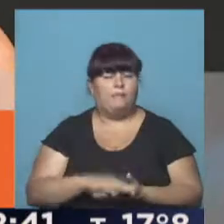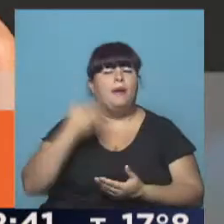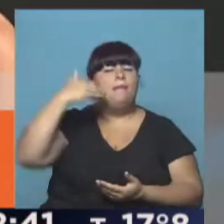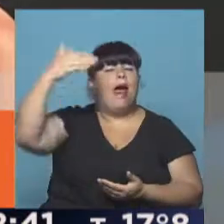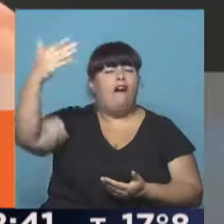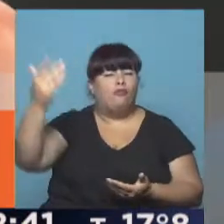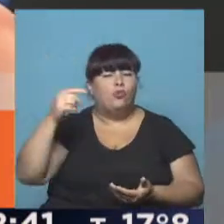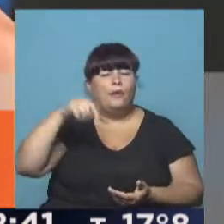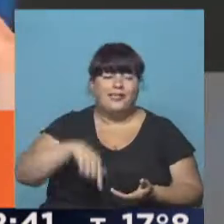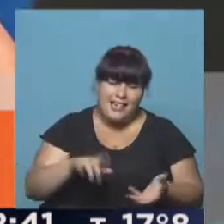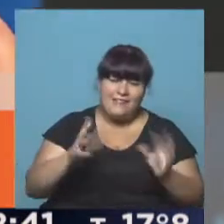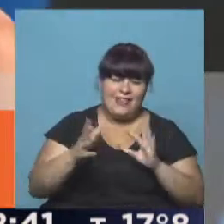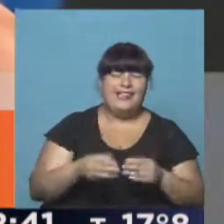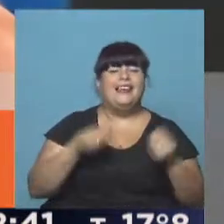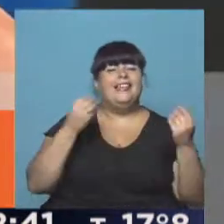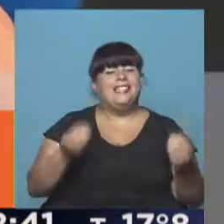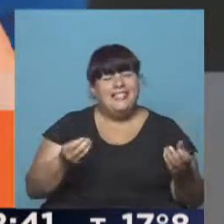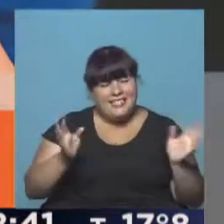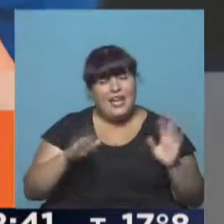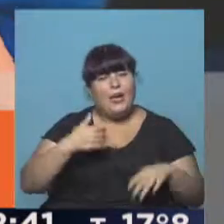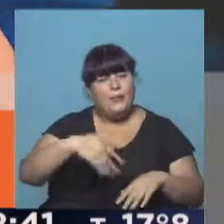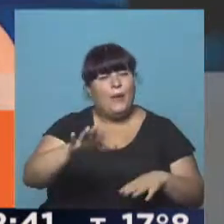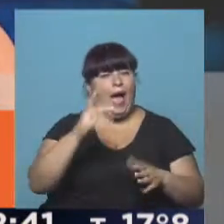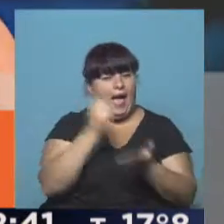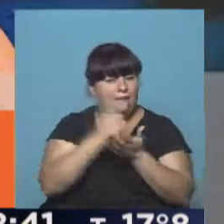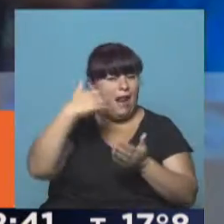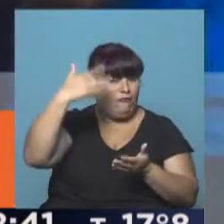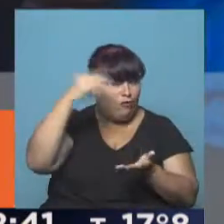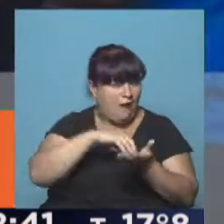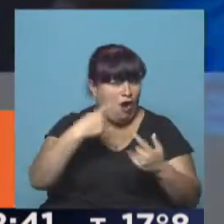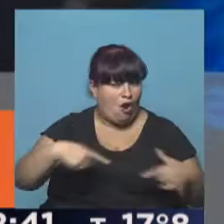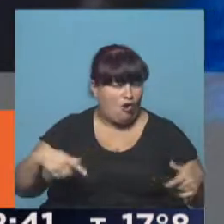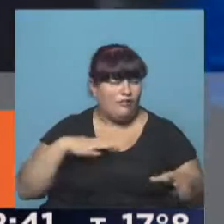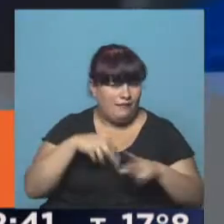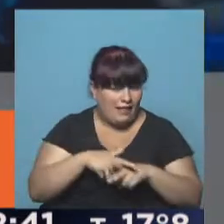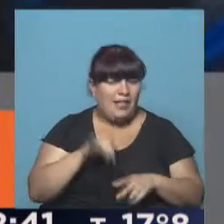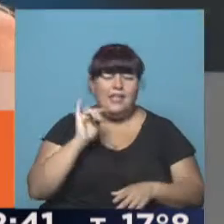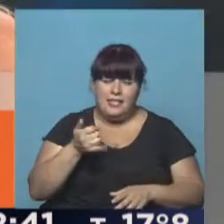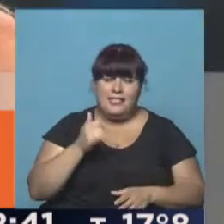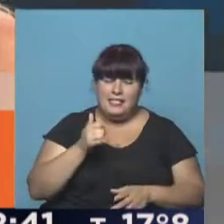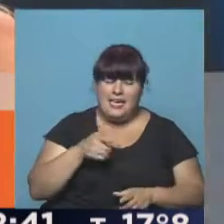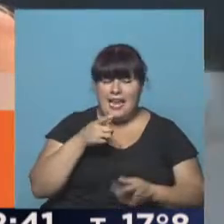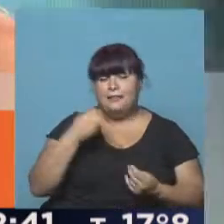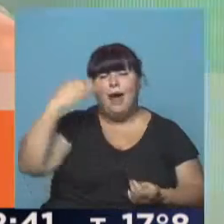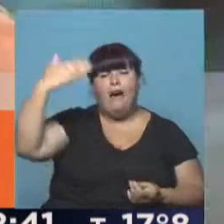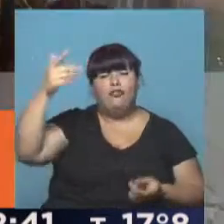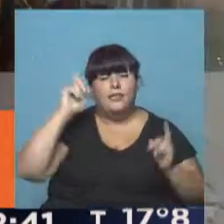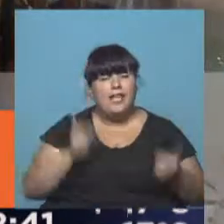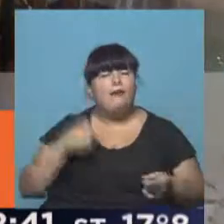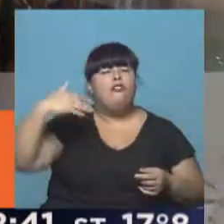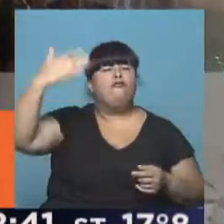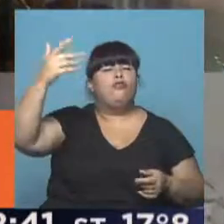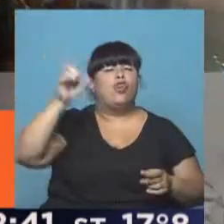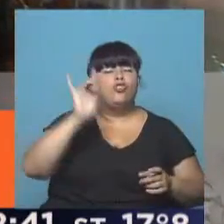futuro del proceso que embargan a quedar cosas para el futuro porque de eso se trata que se trata del futuro pero se trata el